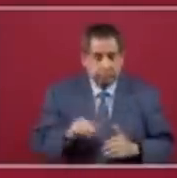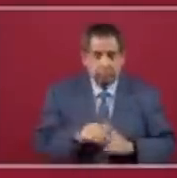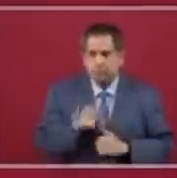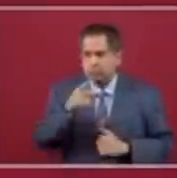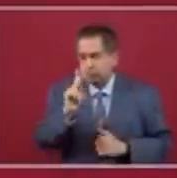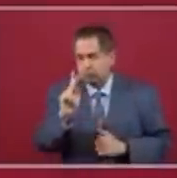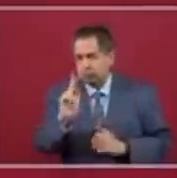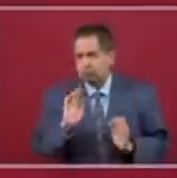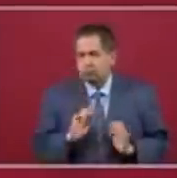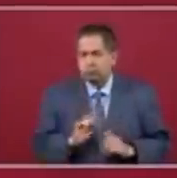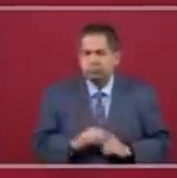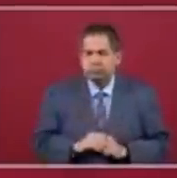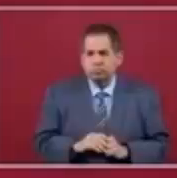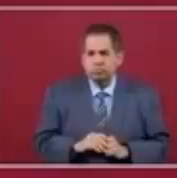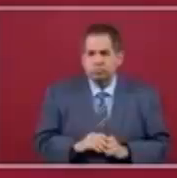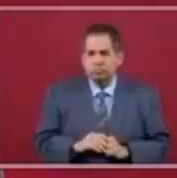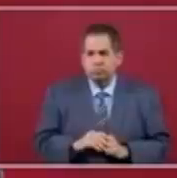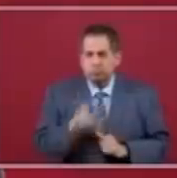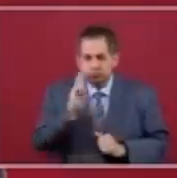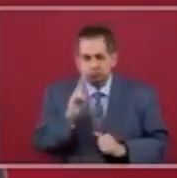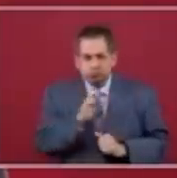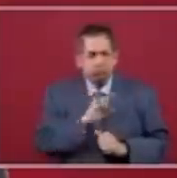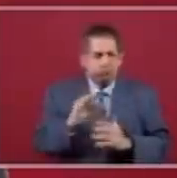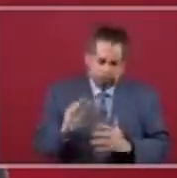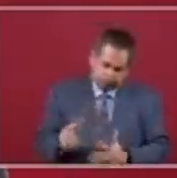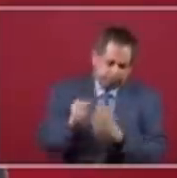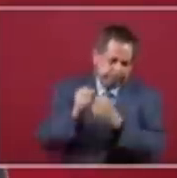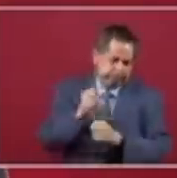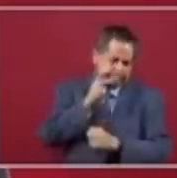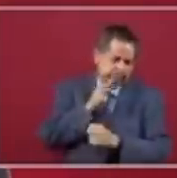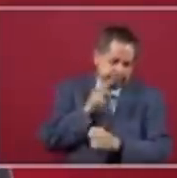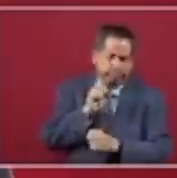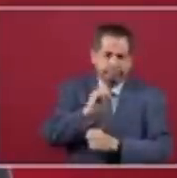Pero estamos rescatando a Pemex